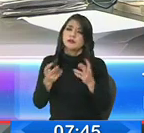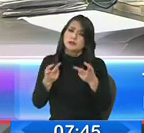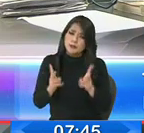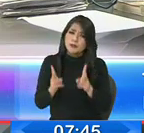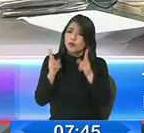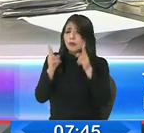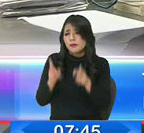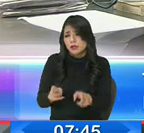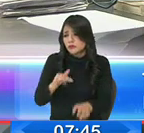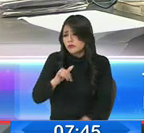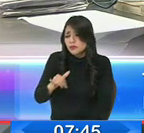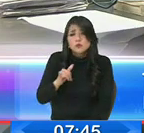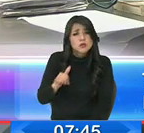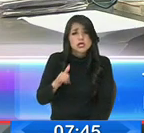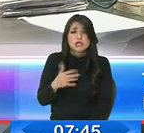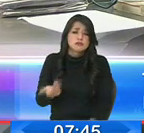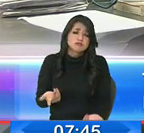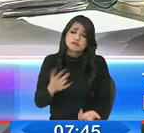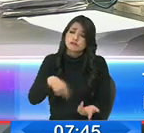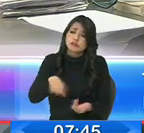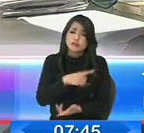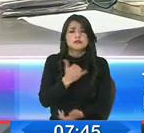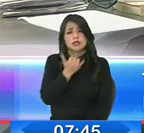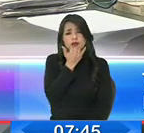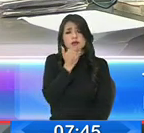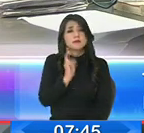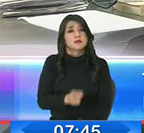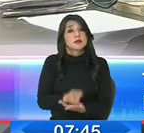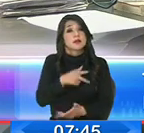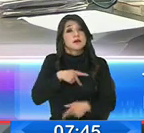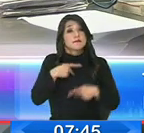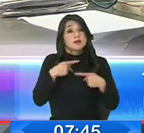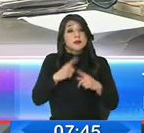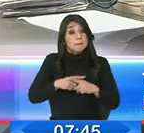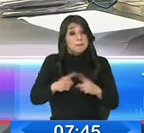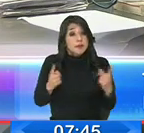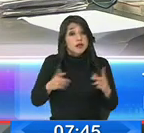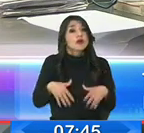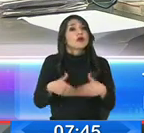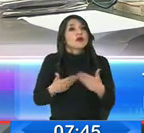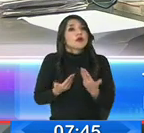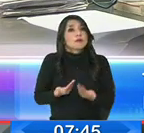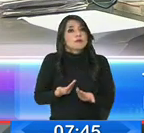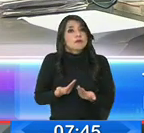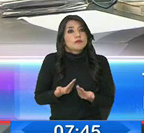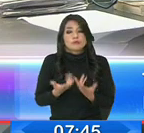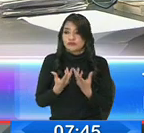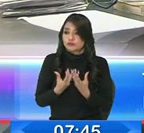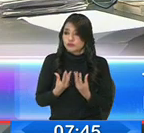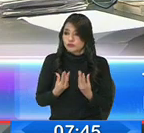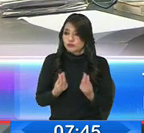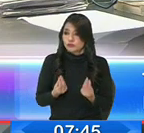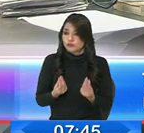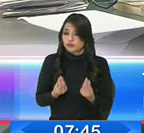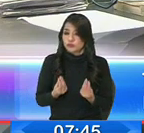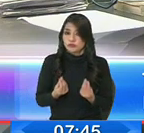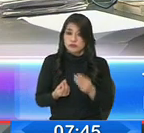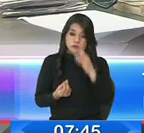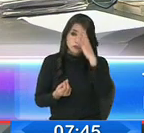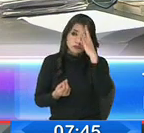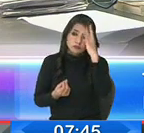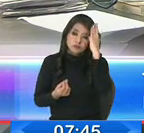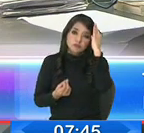humanos como nosotros, que todos cometemos errores en la vida, pero ¿cómo enfrentar con este ejemplo